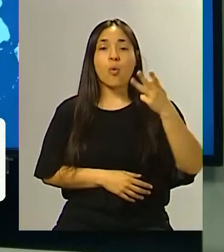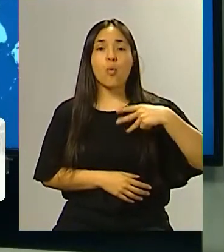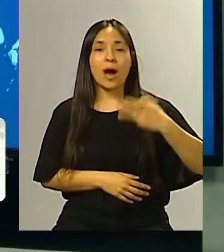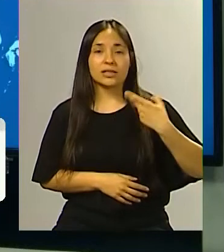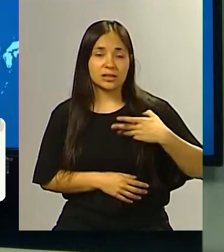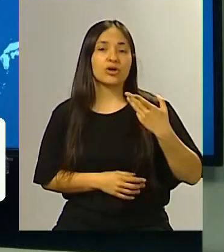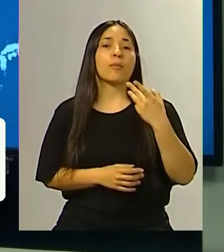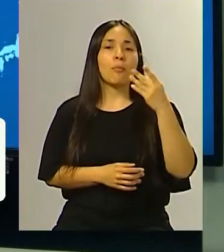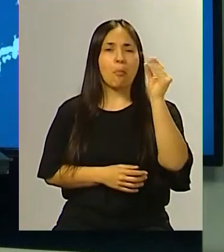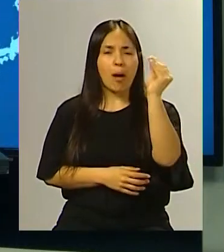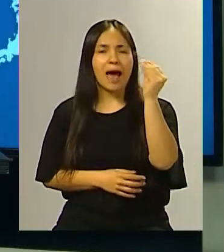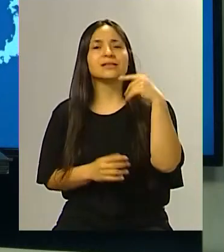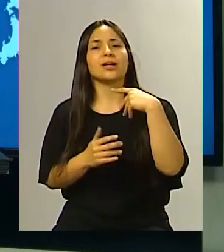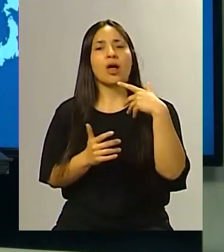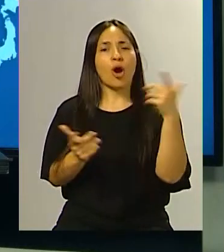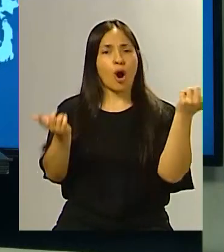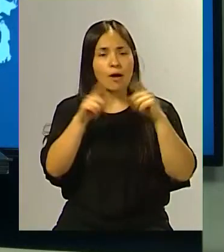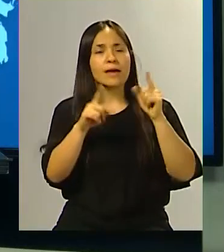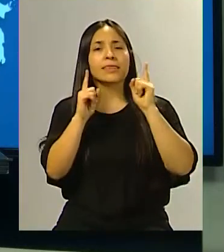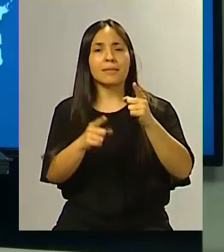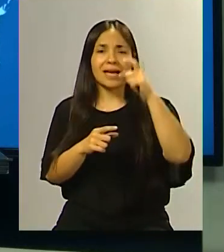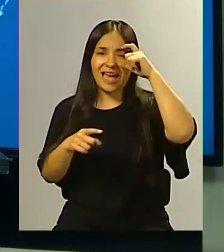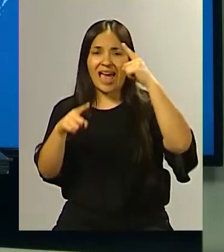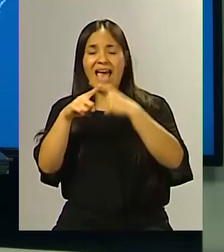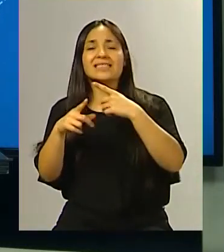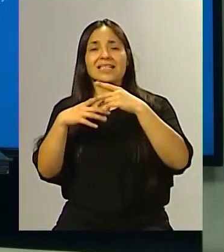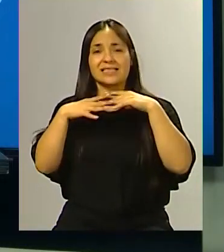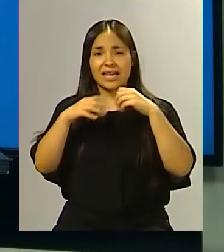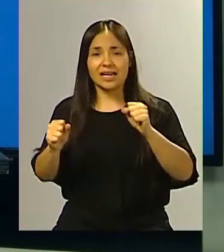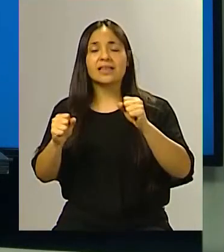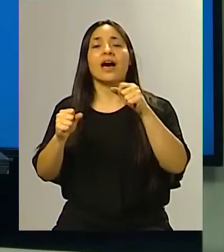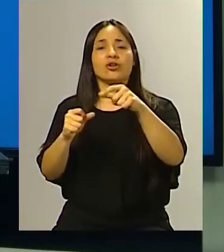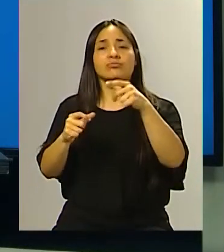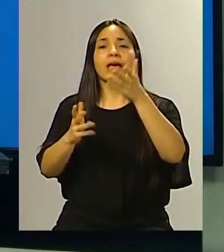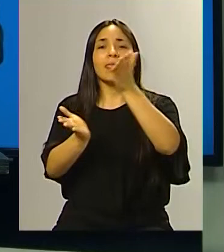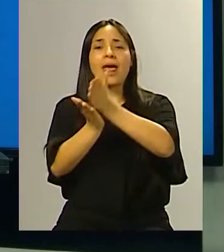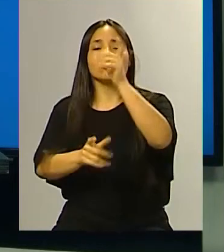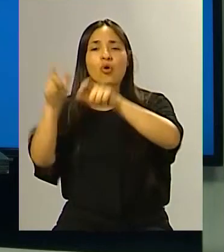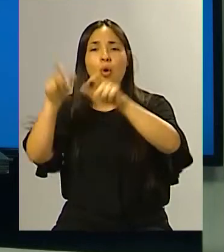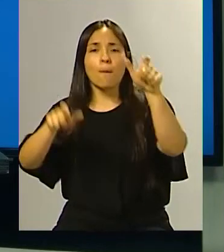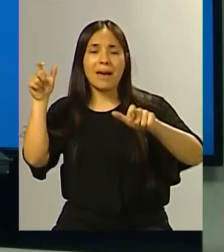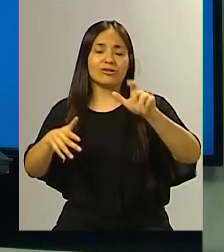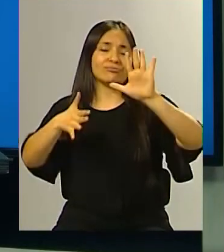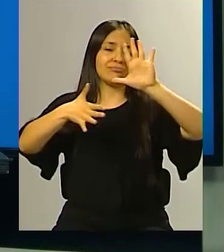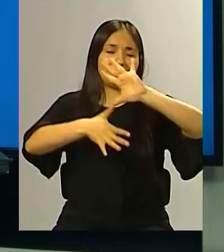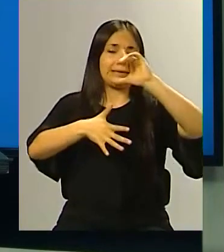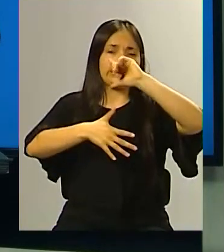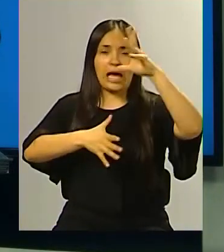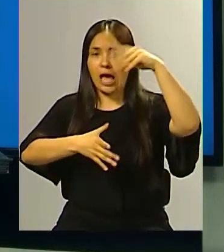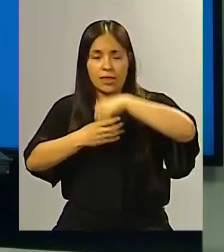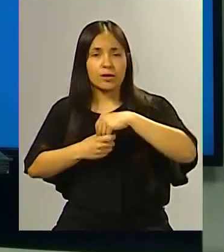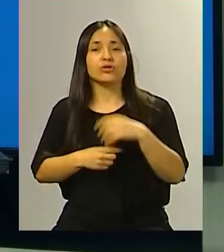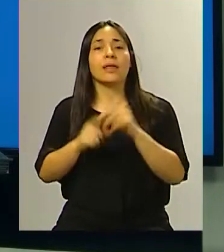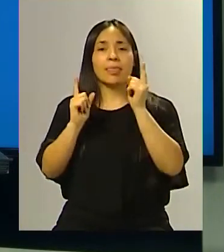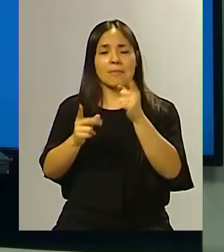Brazil Office y además exsecretario ejecutivo de la Comisión Interamericana de Derechos Humanos, haciendo su análisis del resultado de la